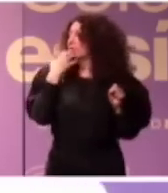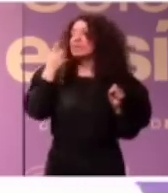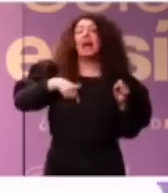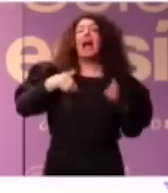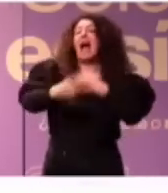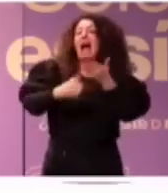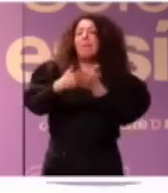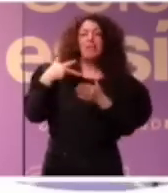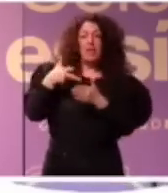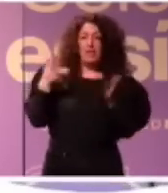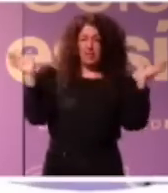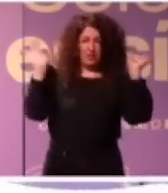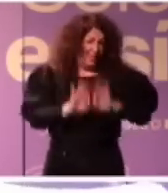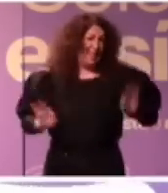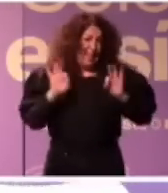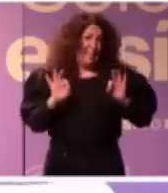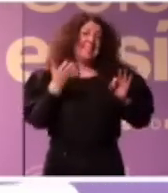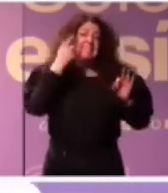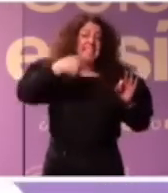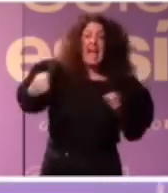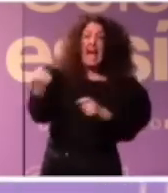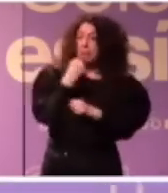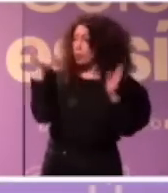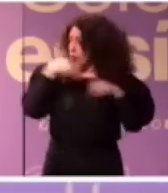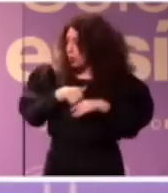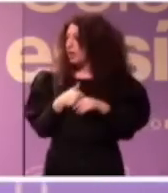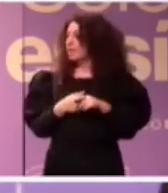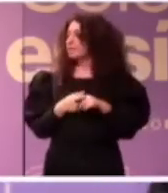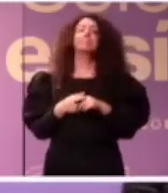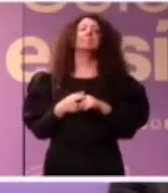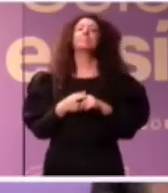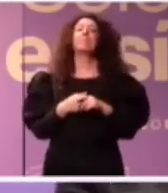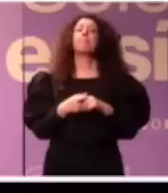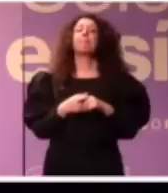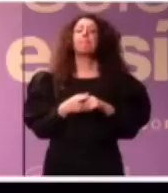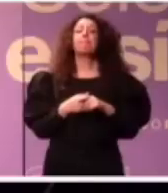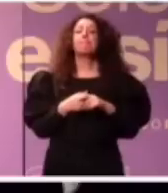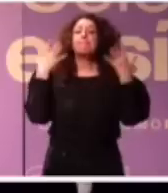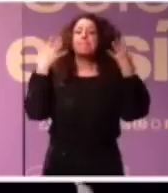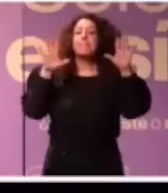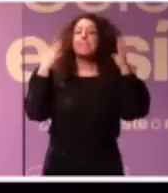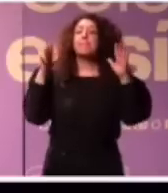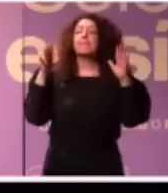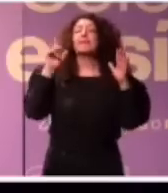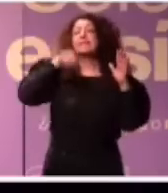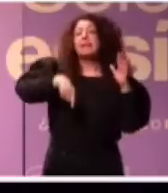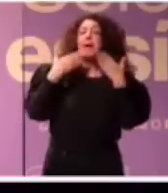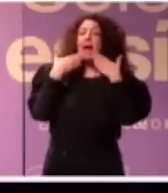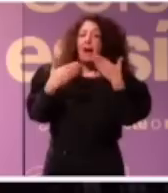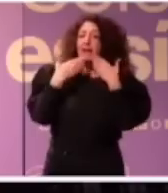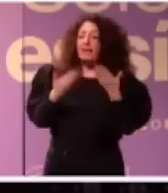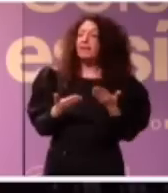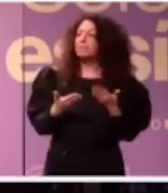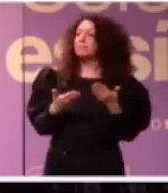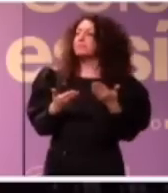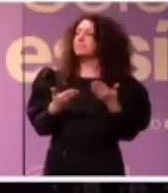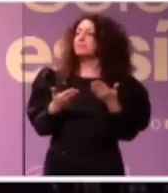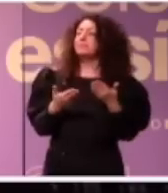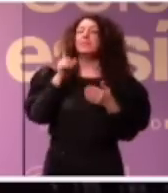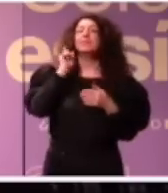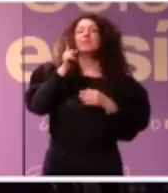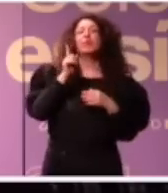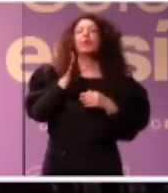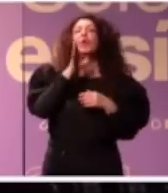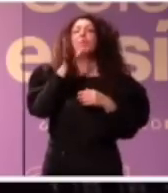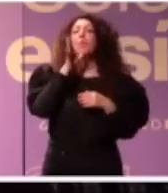derechos habría sido posible en todos estos años. Y quiero agradecerlo no solo porque